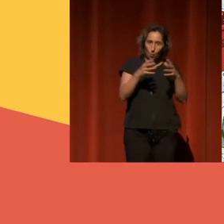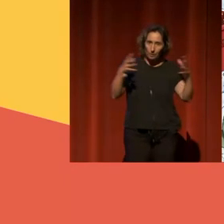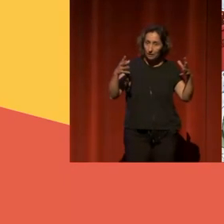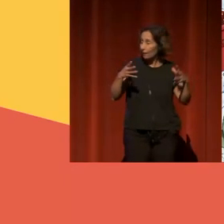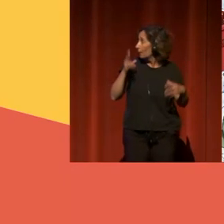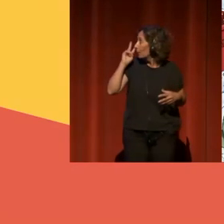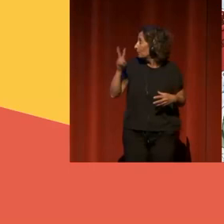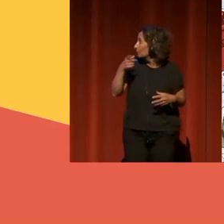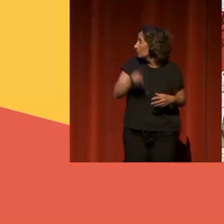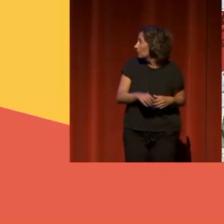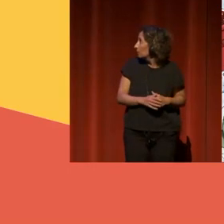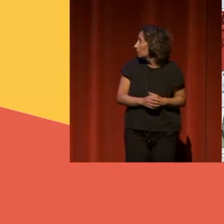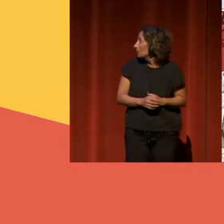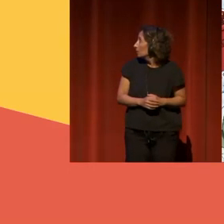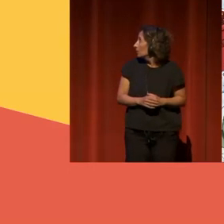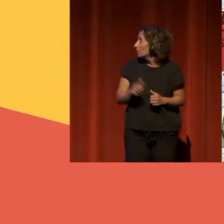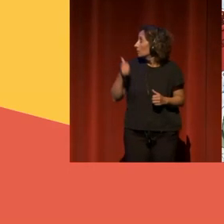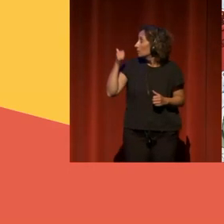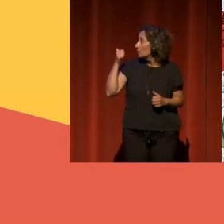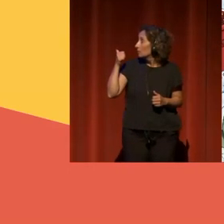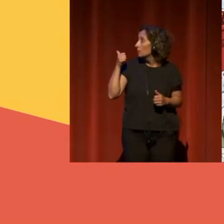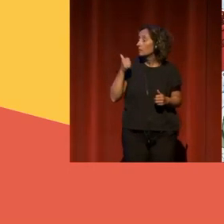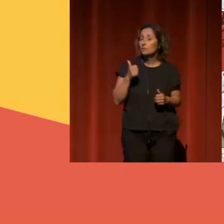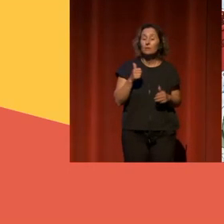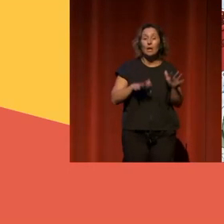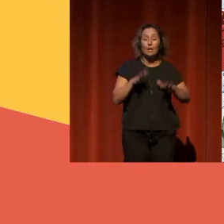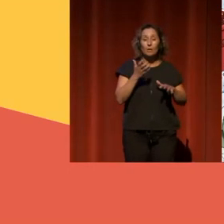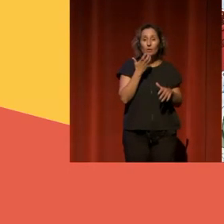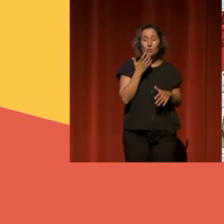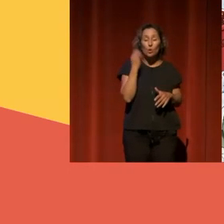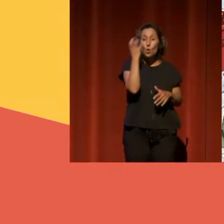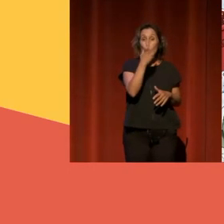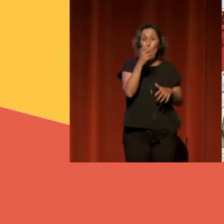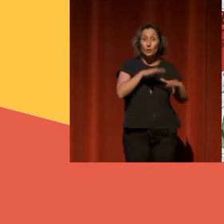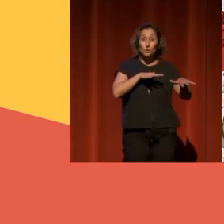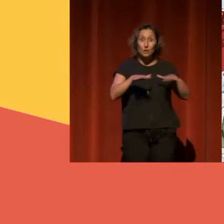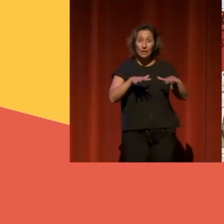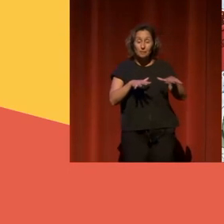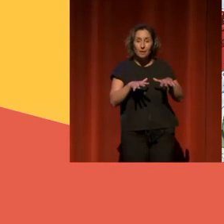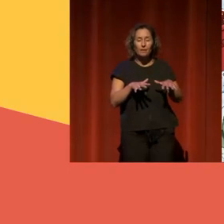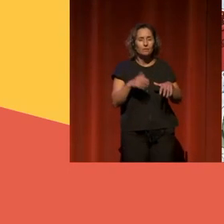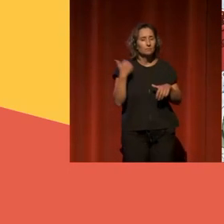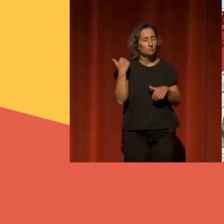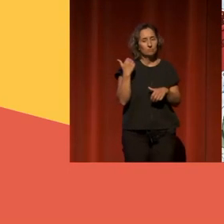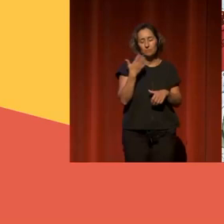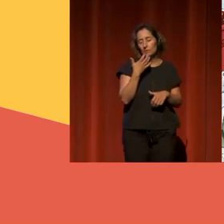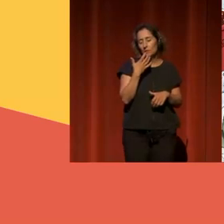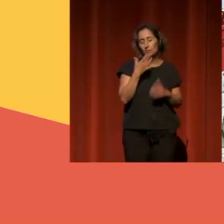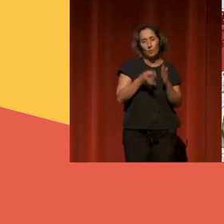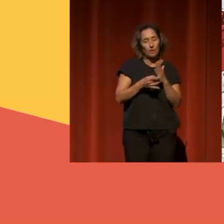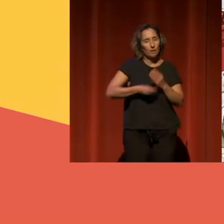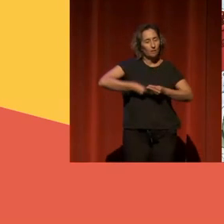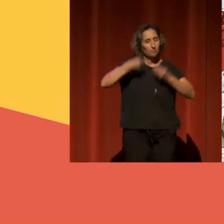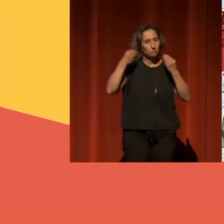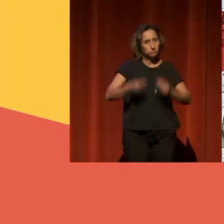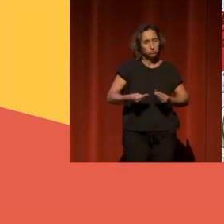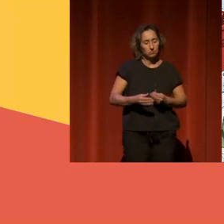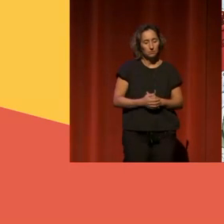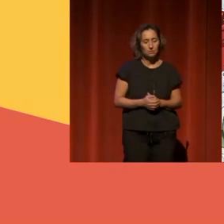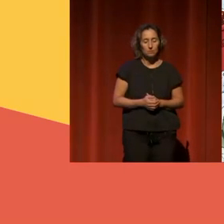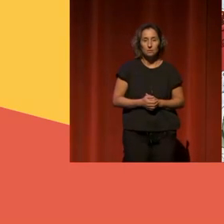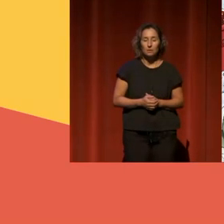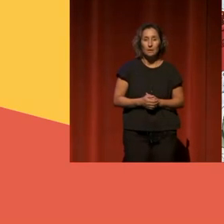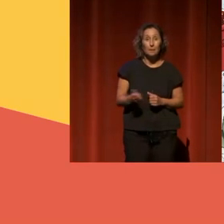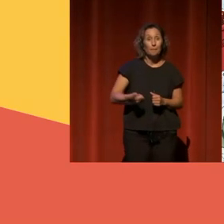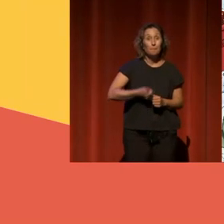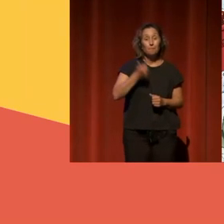ver bueno, algunas colecciones que conoceréis más, como Cuentos animados de Coquinos, que creo que es un magnífico ejemplo de calidad. Más allá del